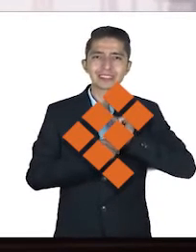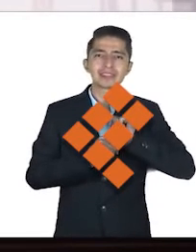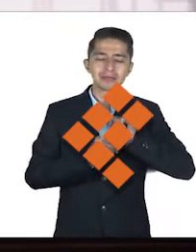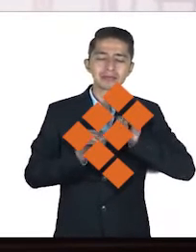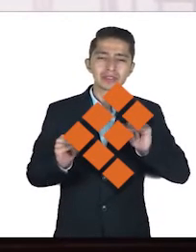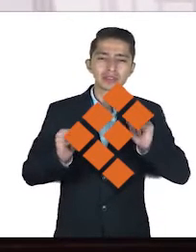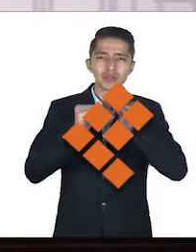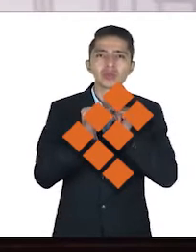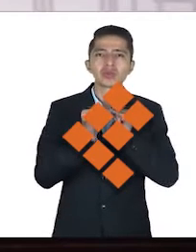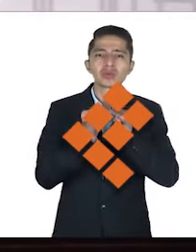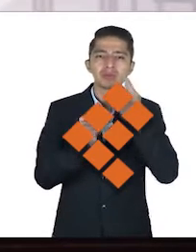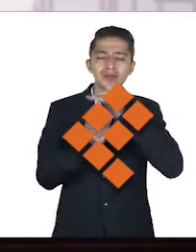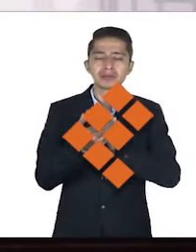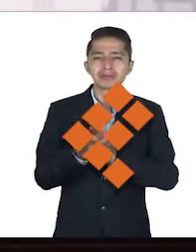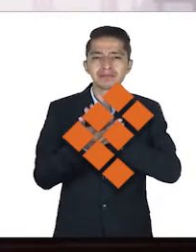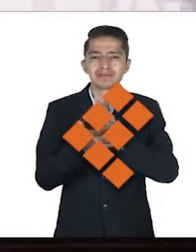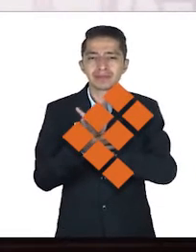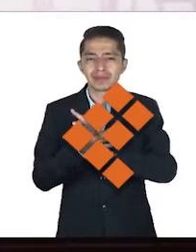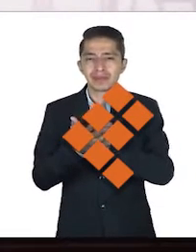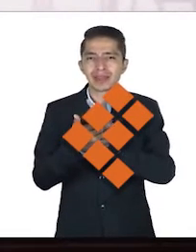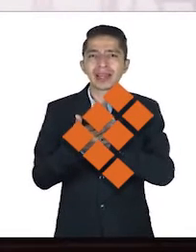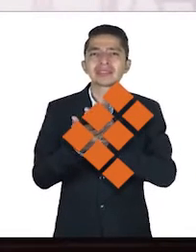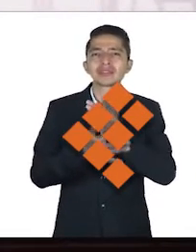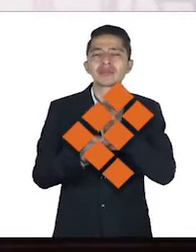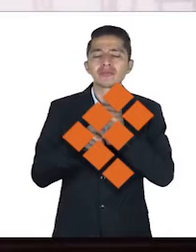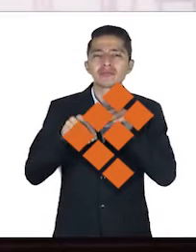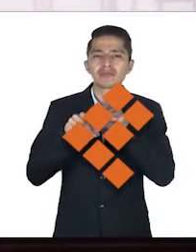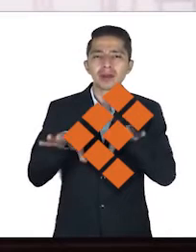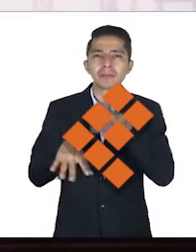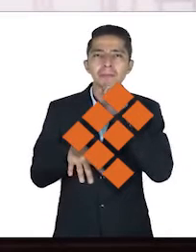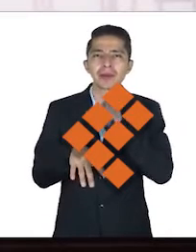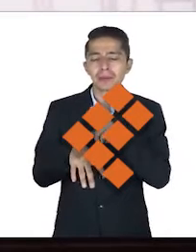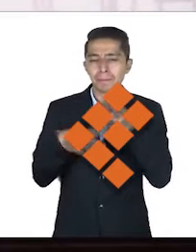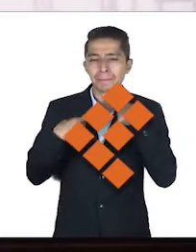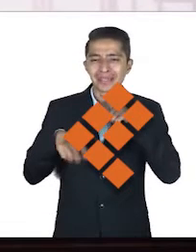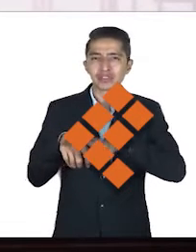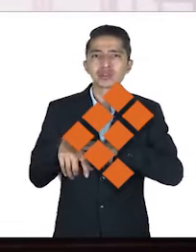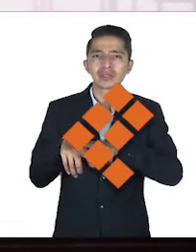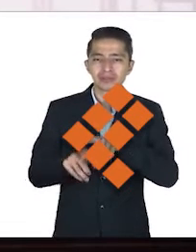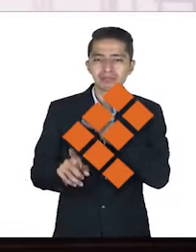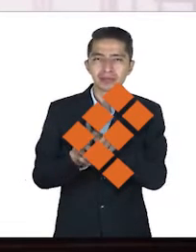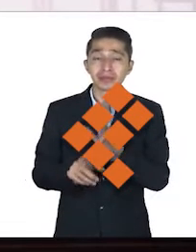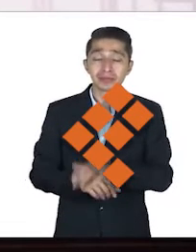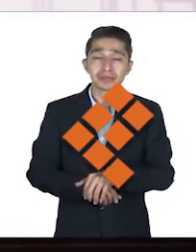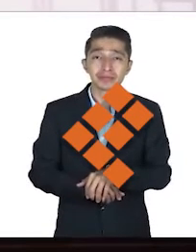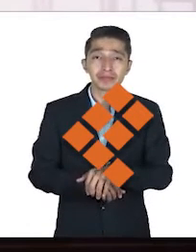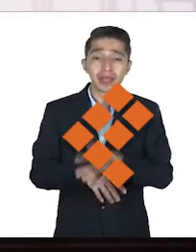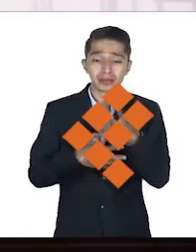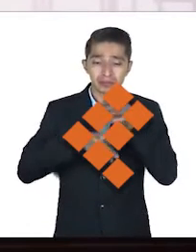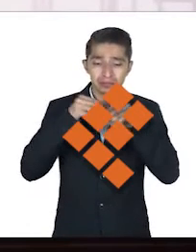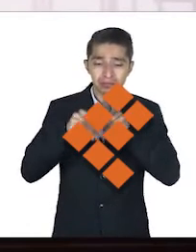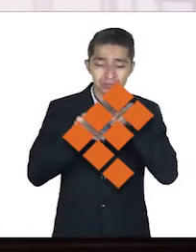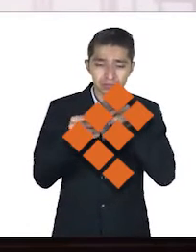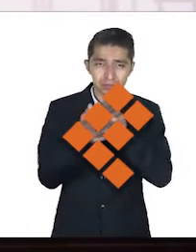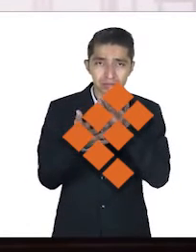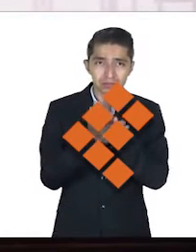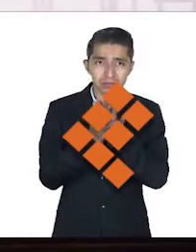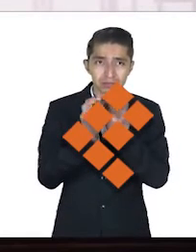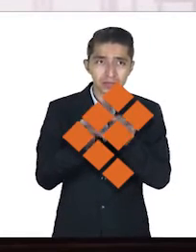de Transparencia, Acceso a la Información y Protección de Datos Personales. Elabórese el